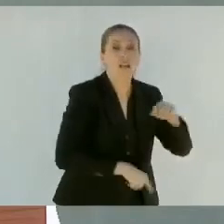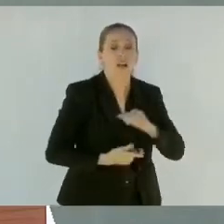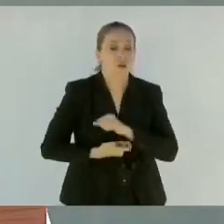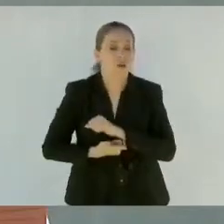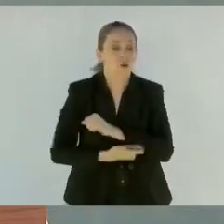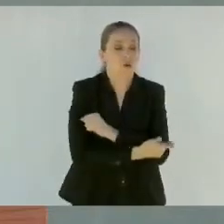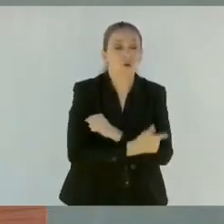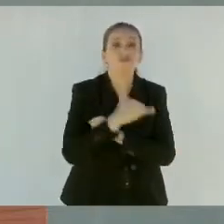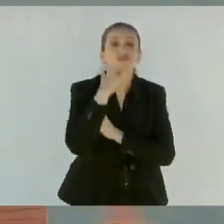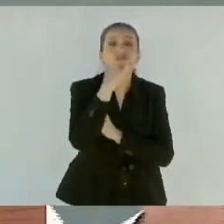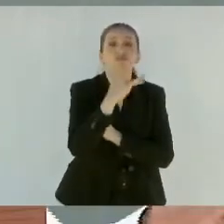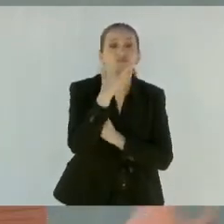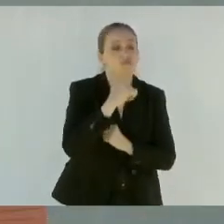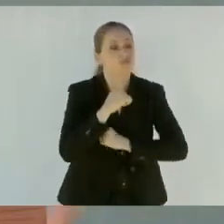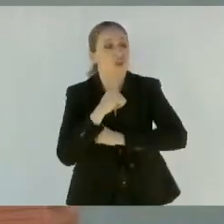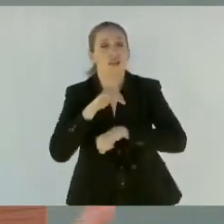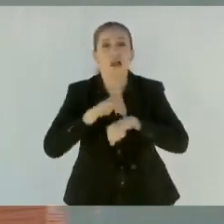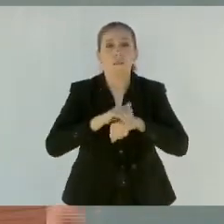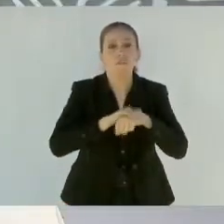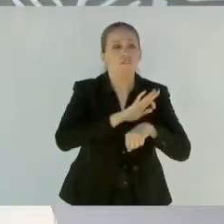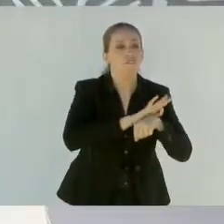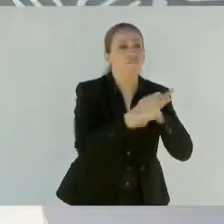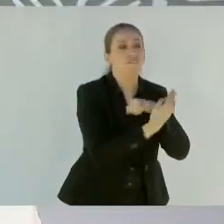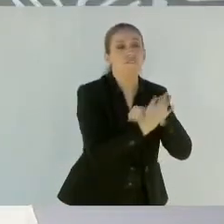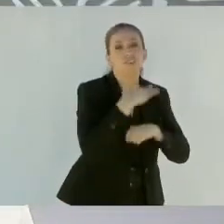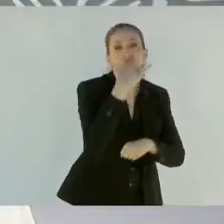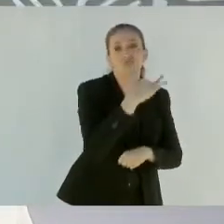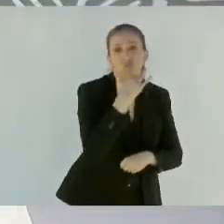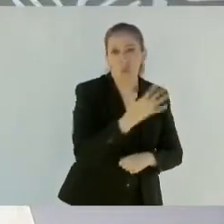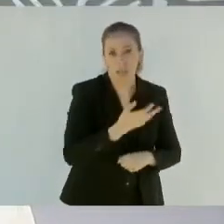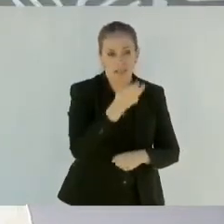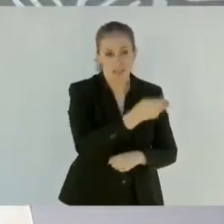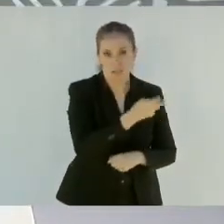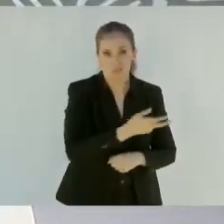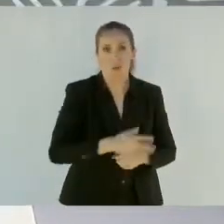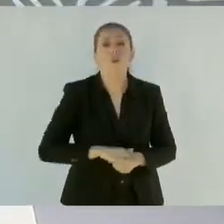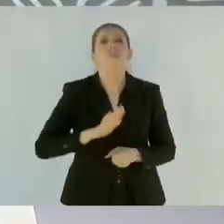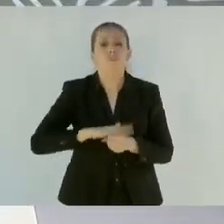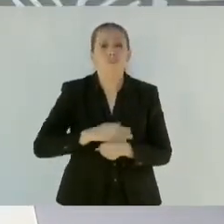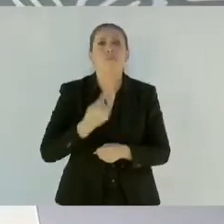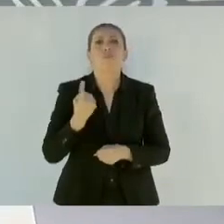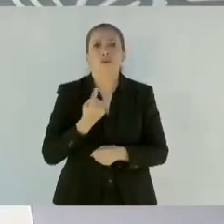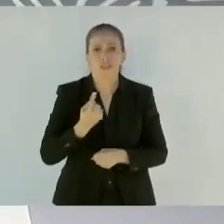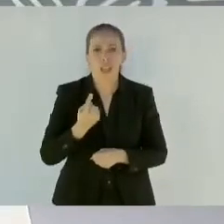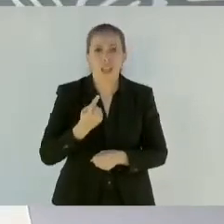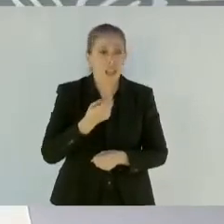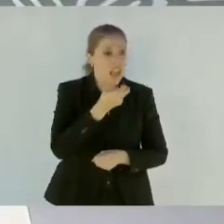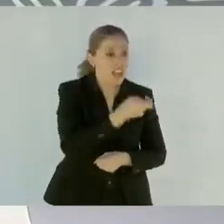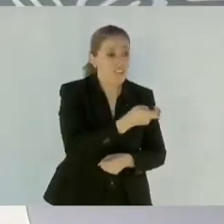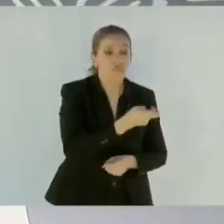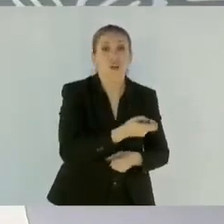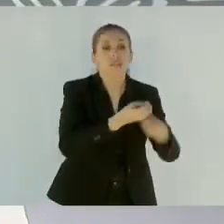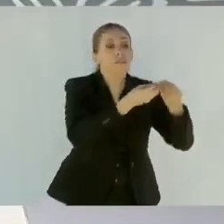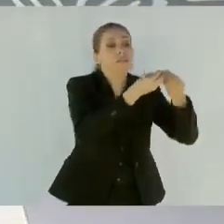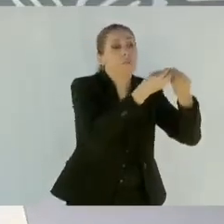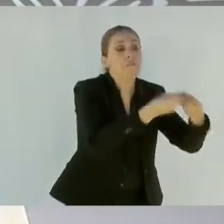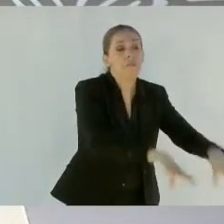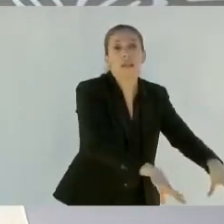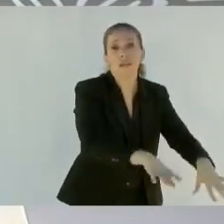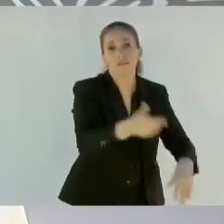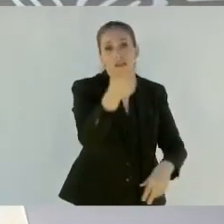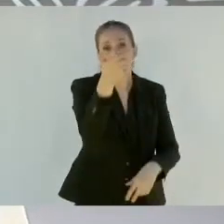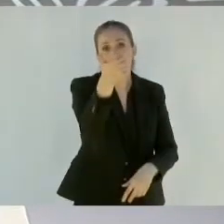moral, sino porque es mucho, mucho el dinero que se va por el caño de la